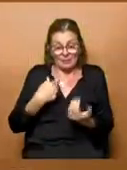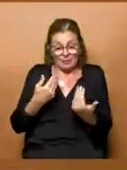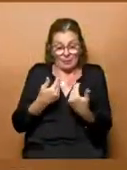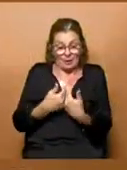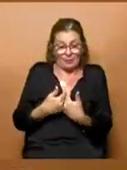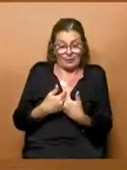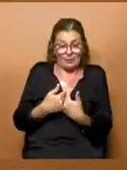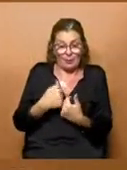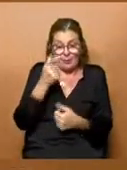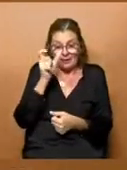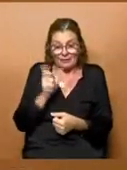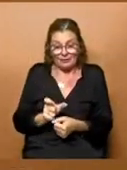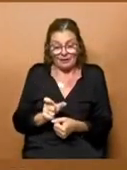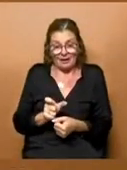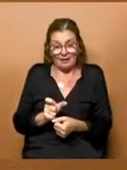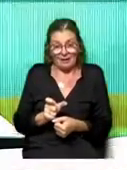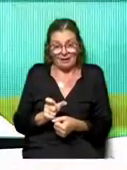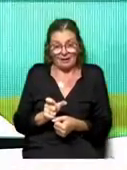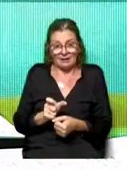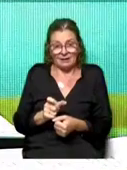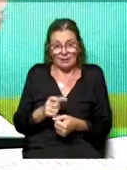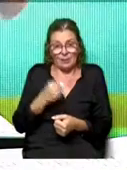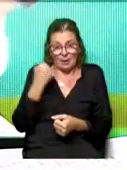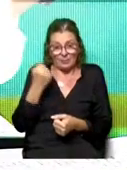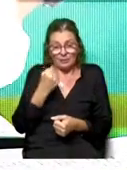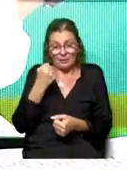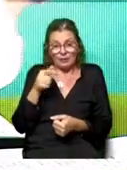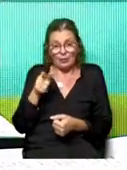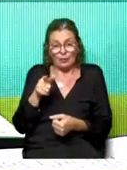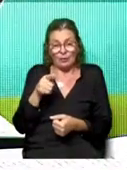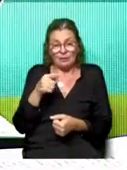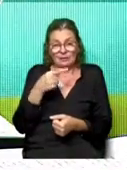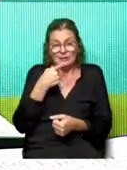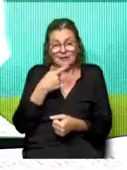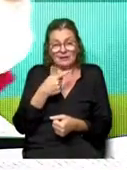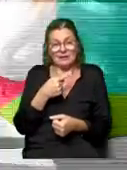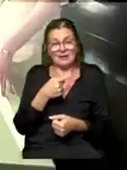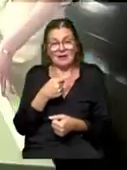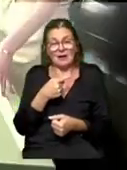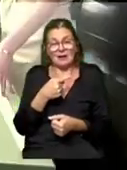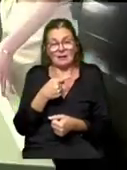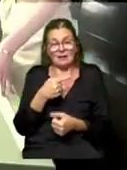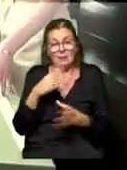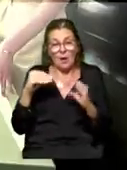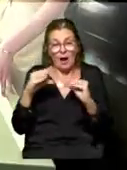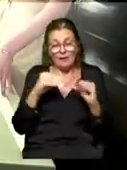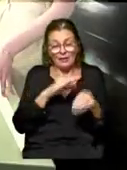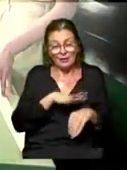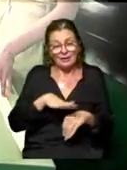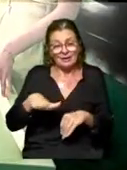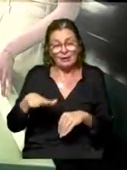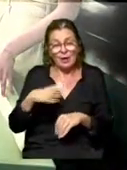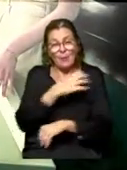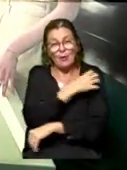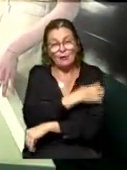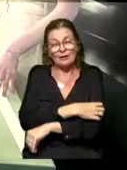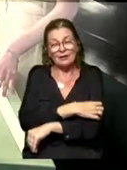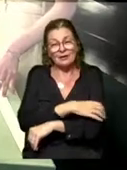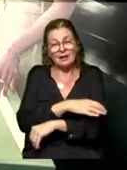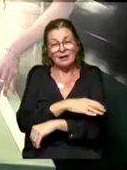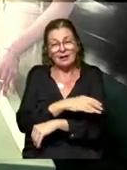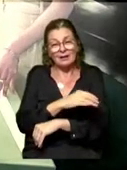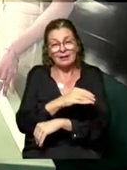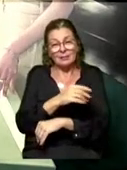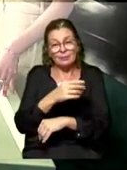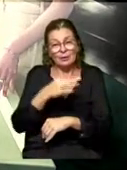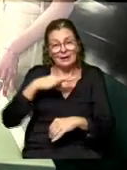como ciudadanos la gravedad que es. Porque cuando Mauricio decía que estamos hablando de los niños, pobreza infantil medida por